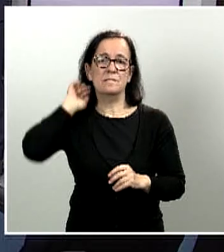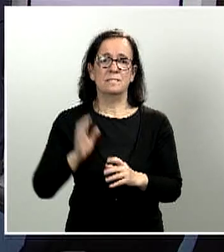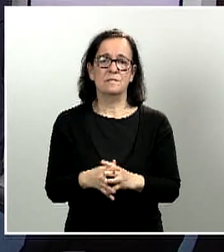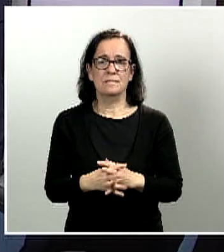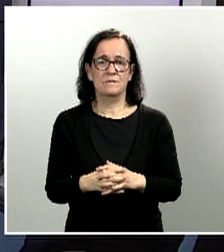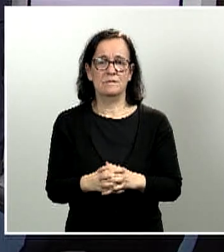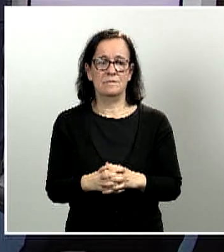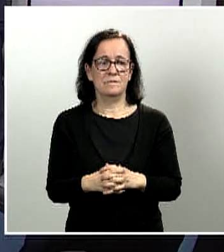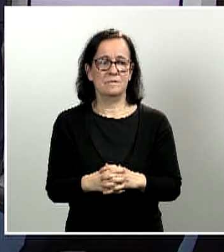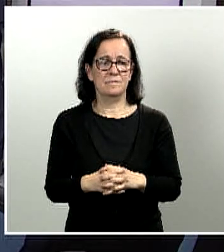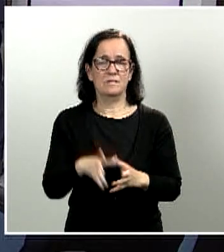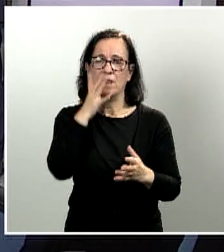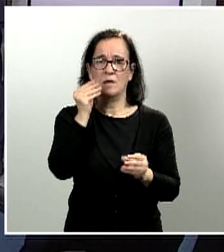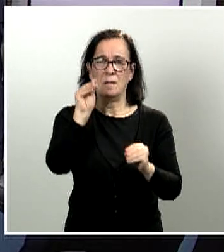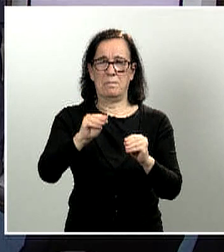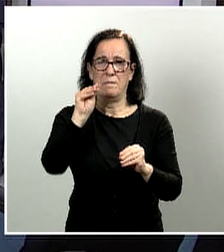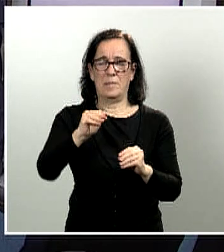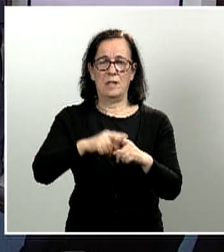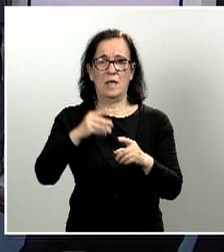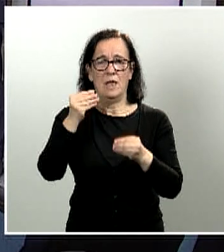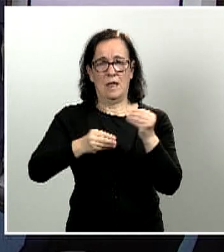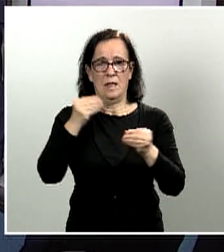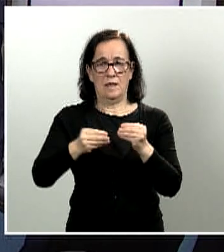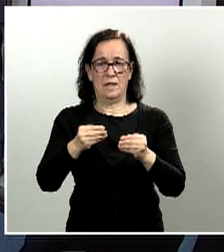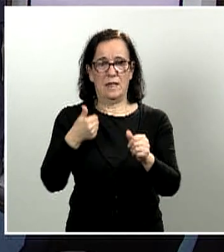Hay unas preguntas también dirigidas a la Secretaria